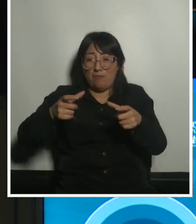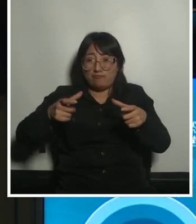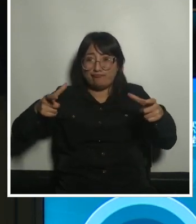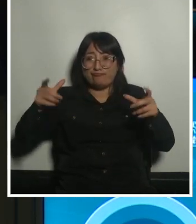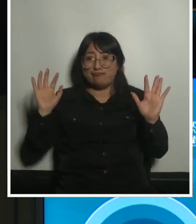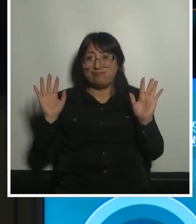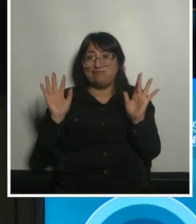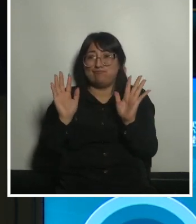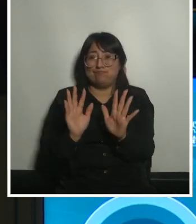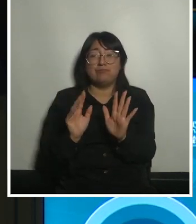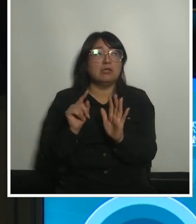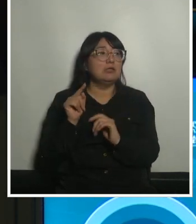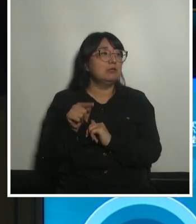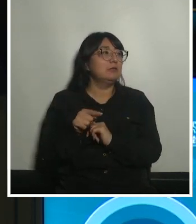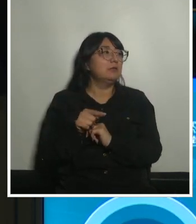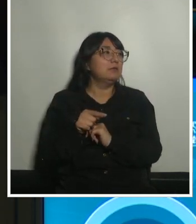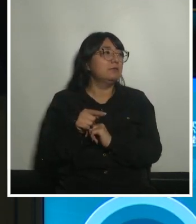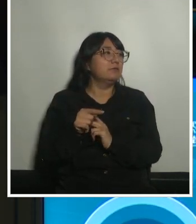urbanización.